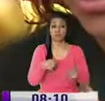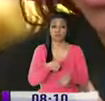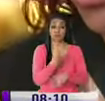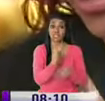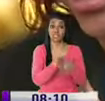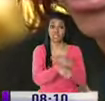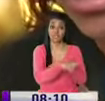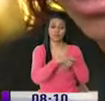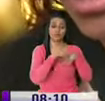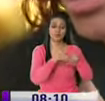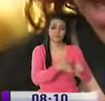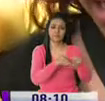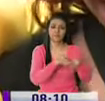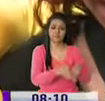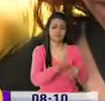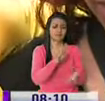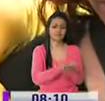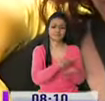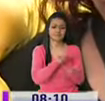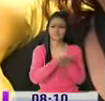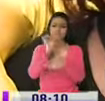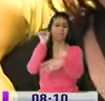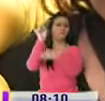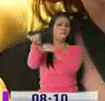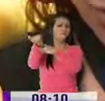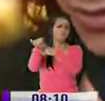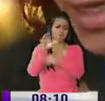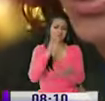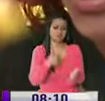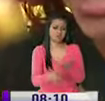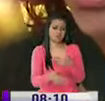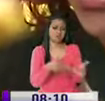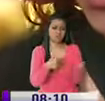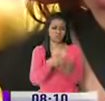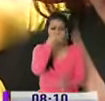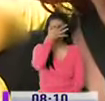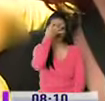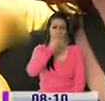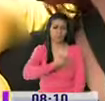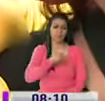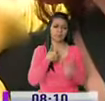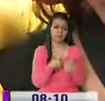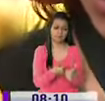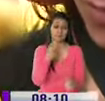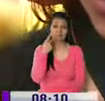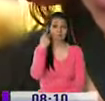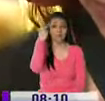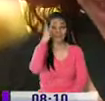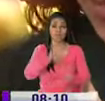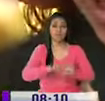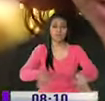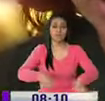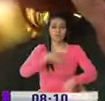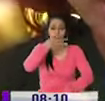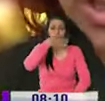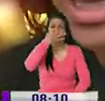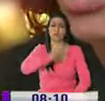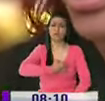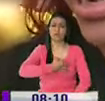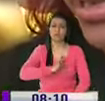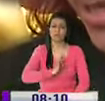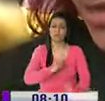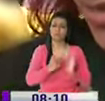a nuestros chicos que no hagan caso, porque así somos bien educados. Como padres y como alumnos somos bien educados y tenemos